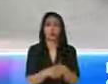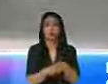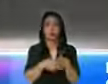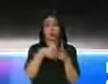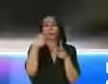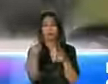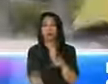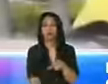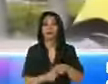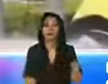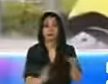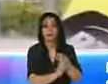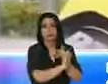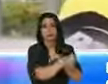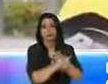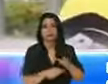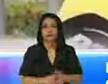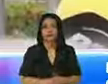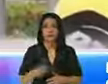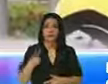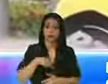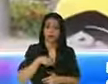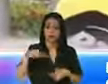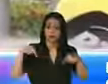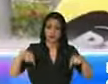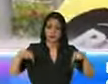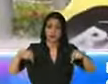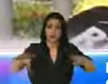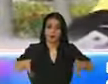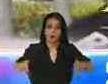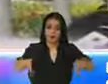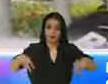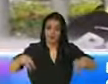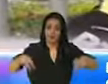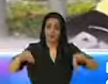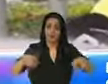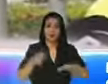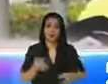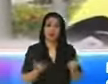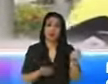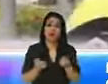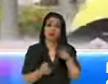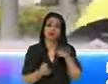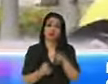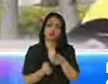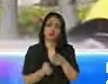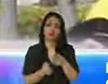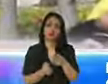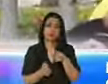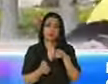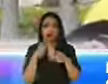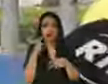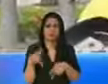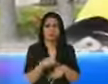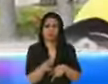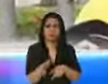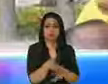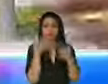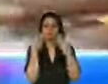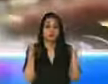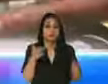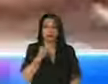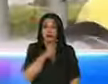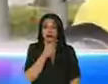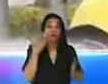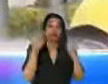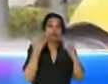que escapó. Nosotros estamos en la vereda nosotros correspondiente cuando un carro ha venido ya para acá. Entonces, en vez de coger para allá el carro, se salió. Creo que ha sido alguna persona borracha